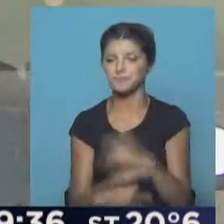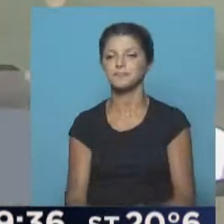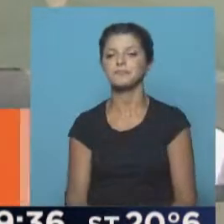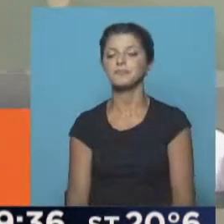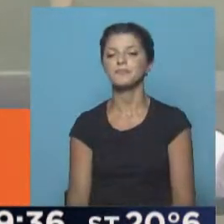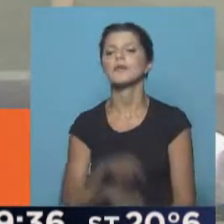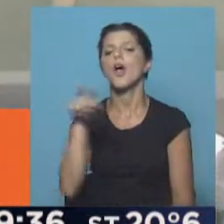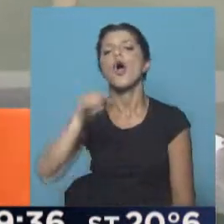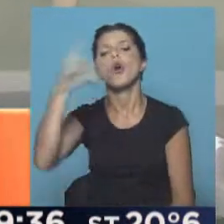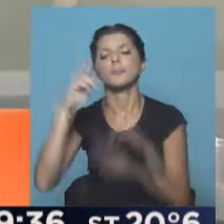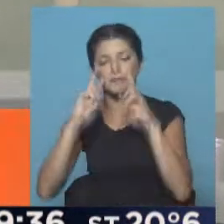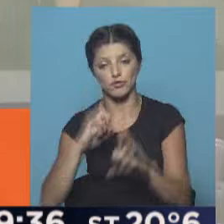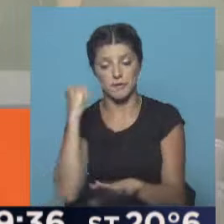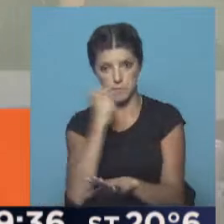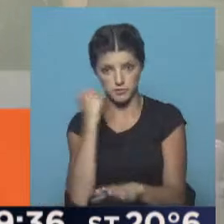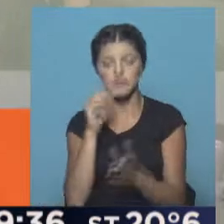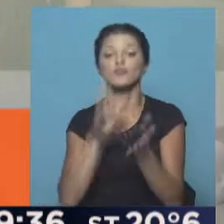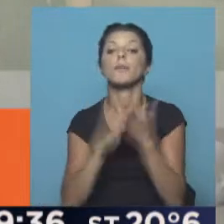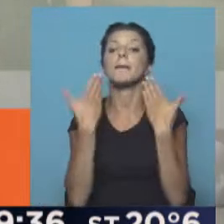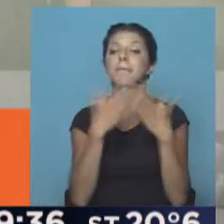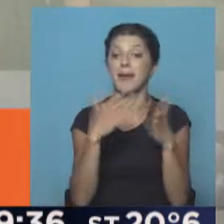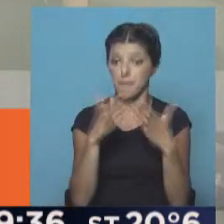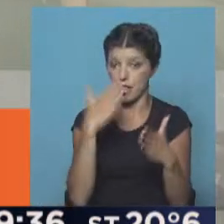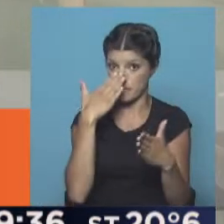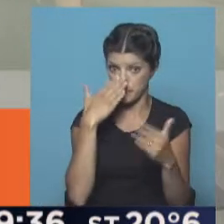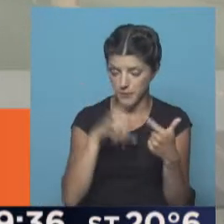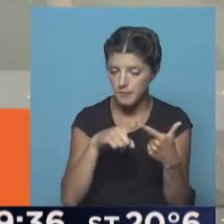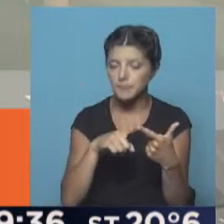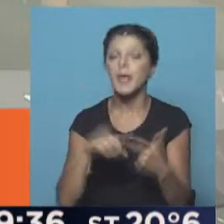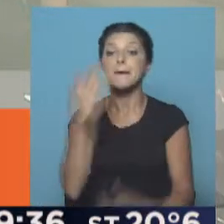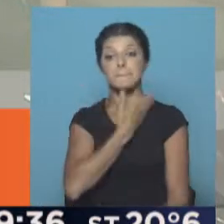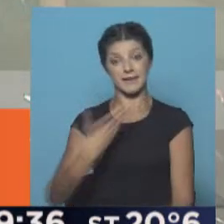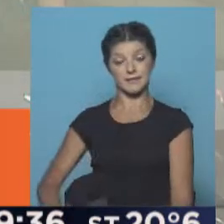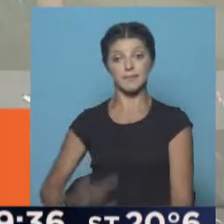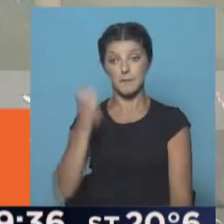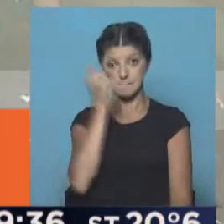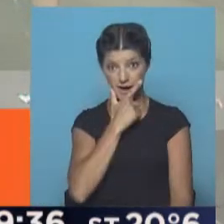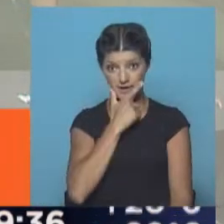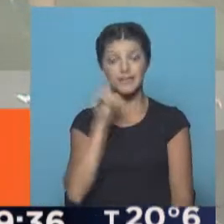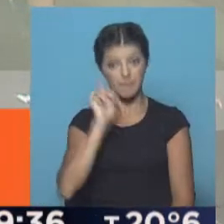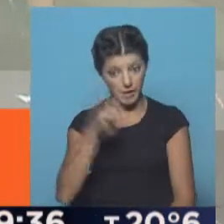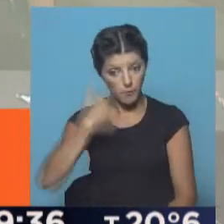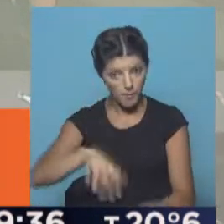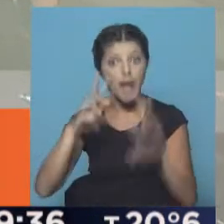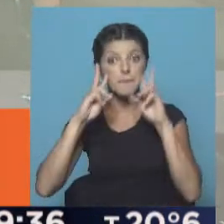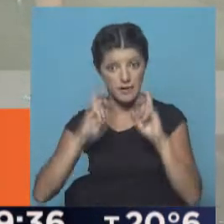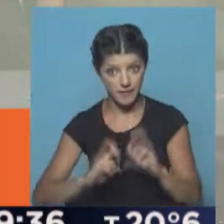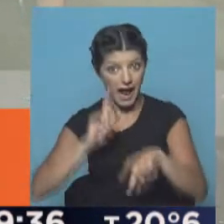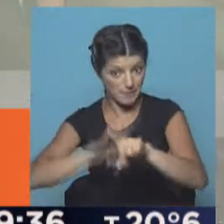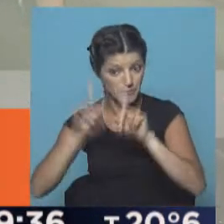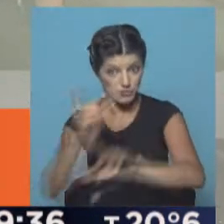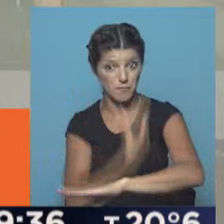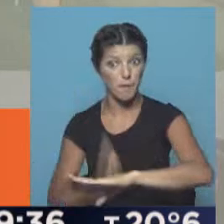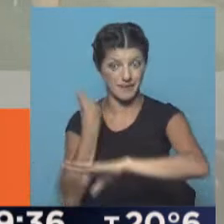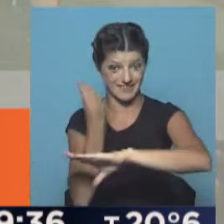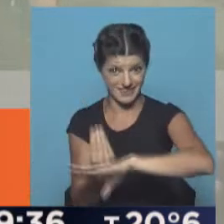alto impacto político, que es la conocida como Panama Papers, en la cual el presidente de la Nación, Mauricio Macri, está siendo investigado durante el ejercicio de